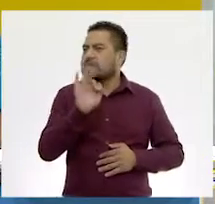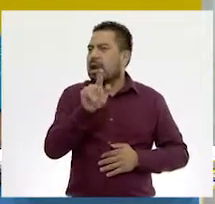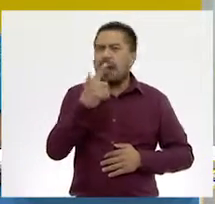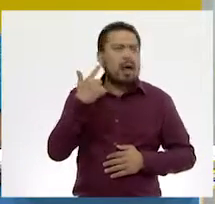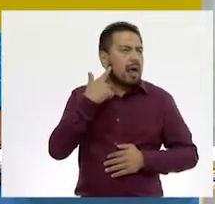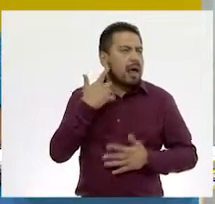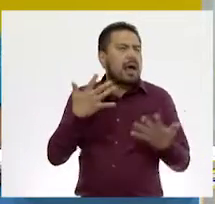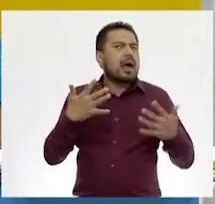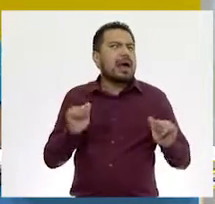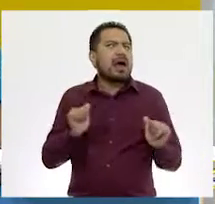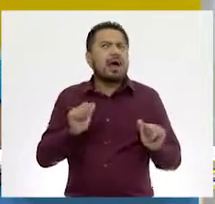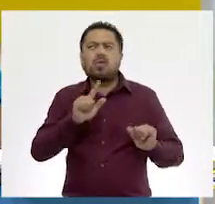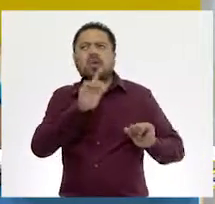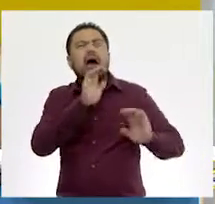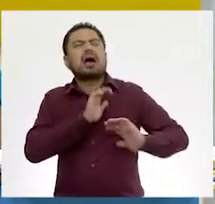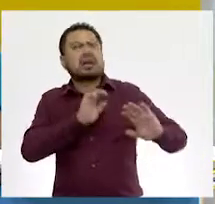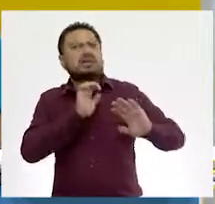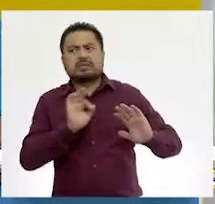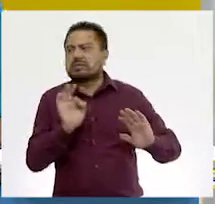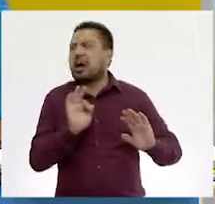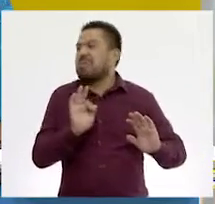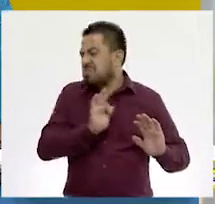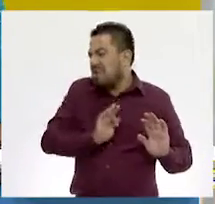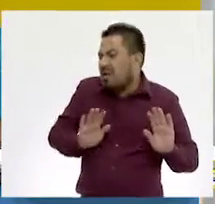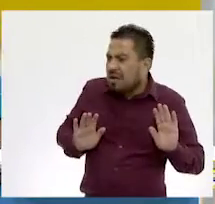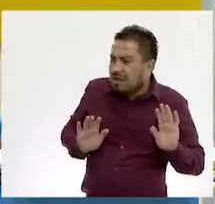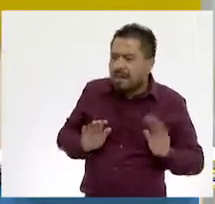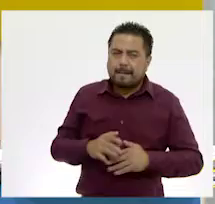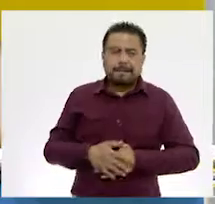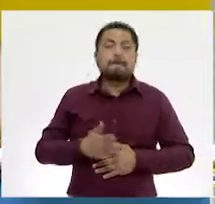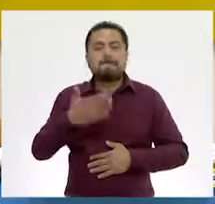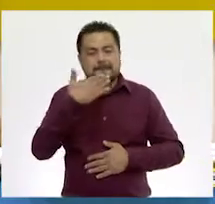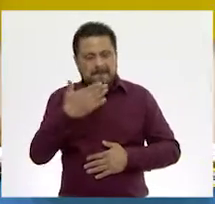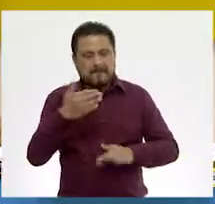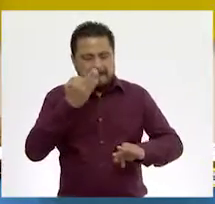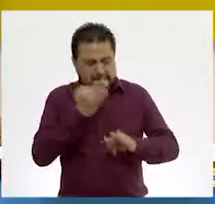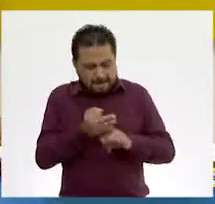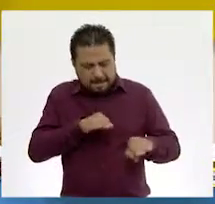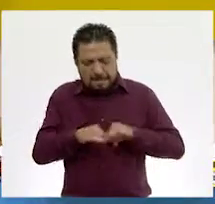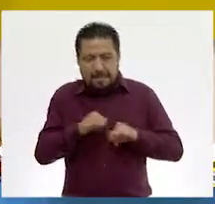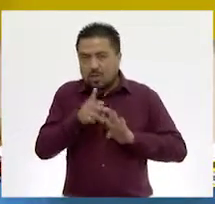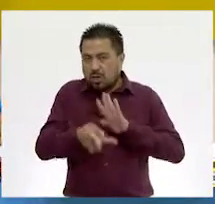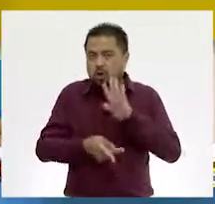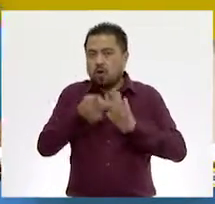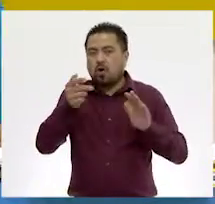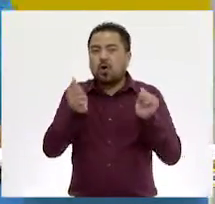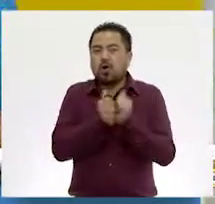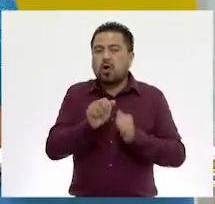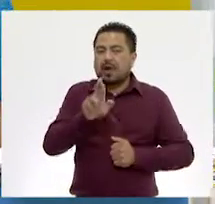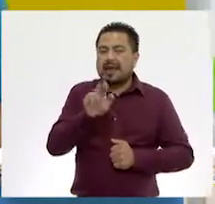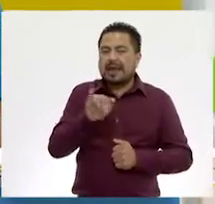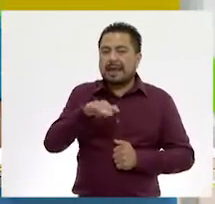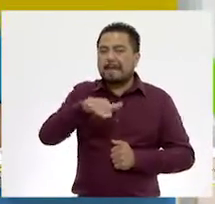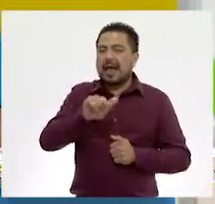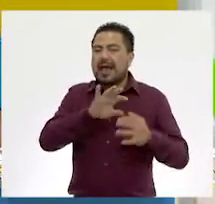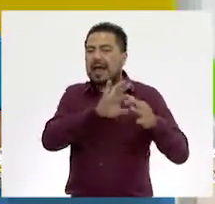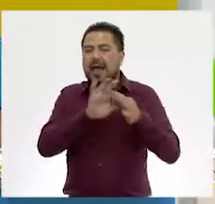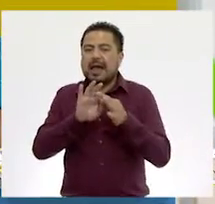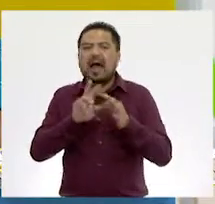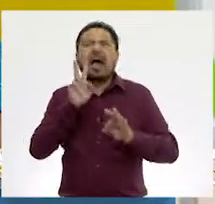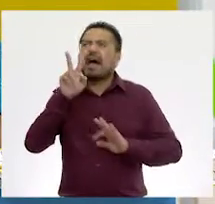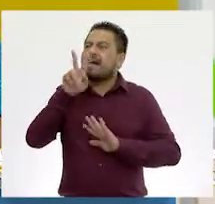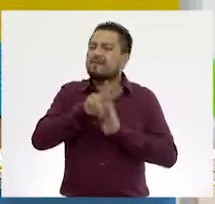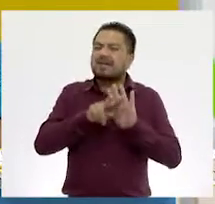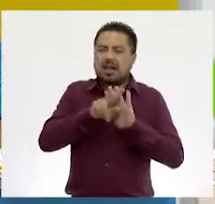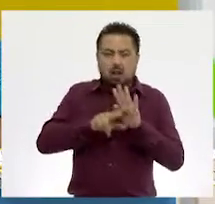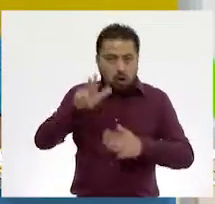escuchado ya en alguna canción. Puede ser, sí. Muy bien, como estamos trabajando nuevamente con las rimas, vamos a ver un video